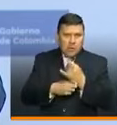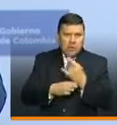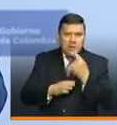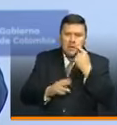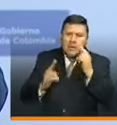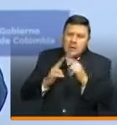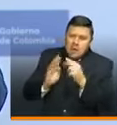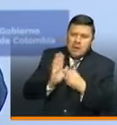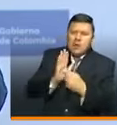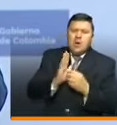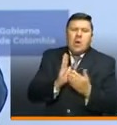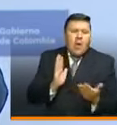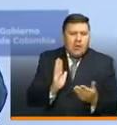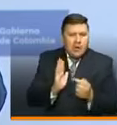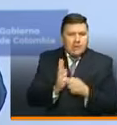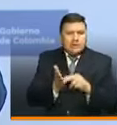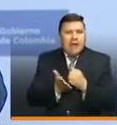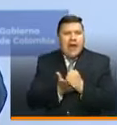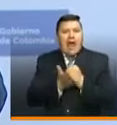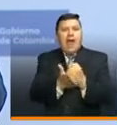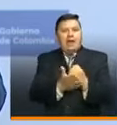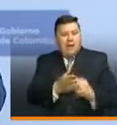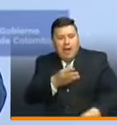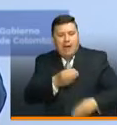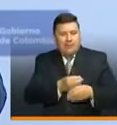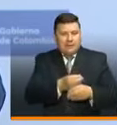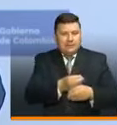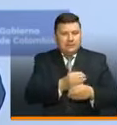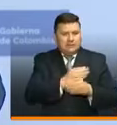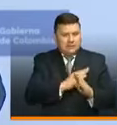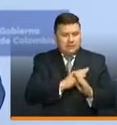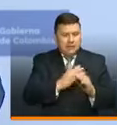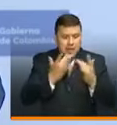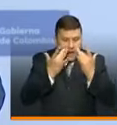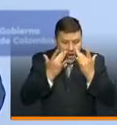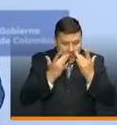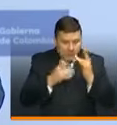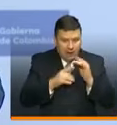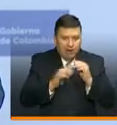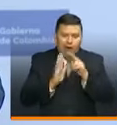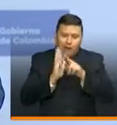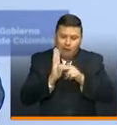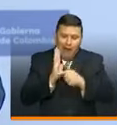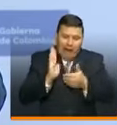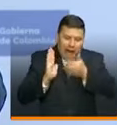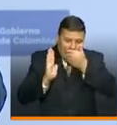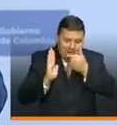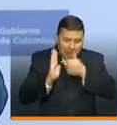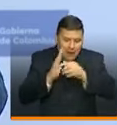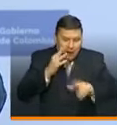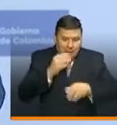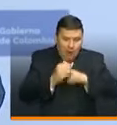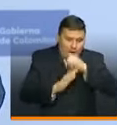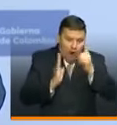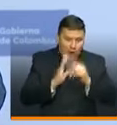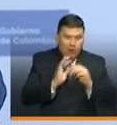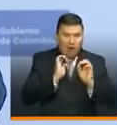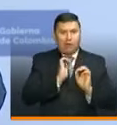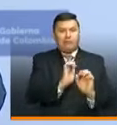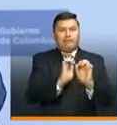conocer, son ayudas complementarias a las prácticas higiénicas absolutamente necesarias, mantener la